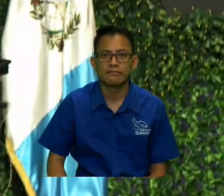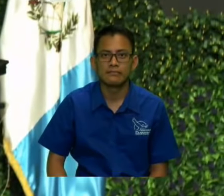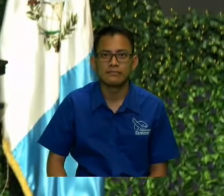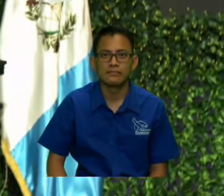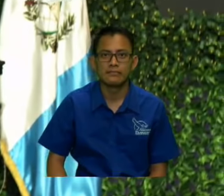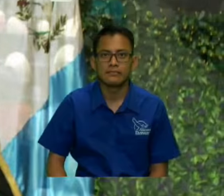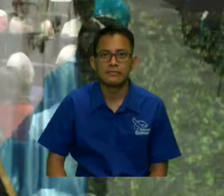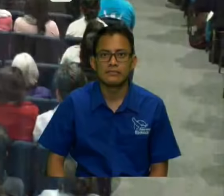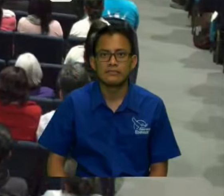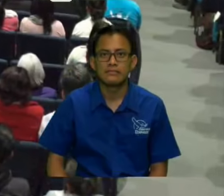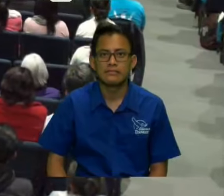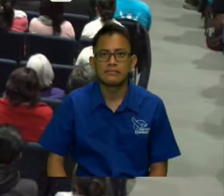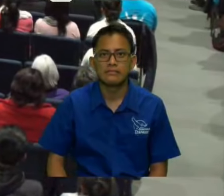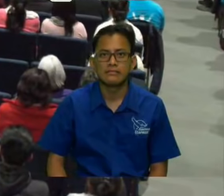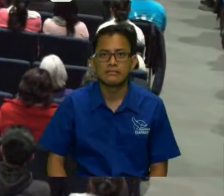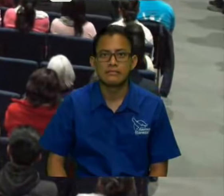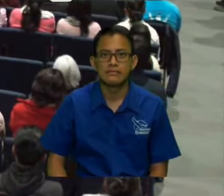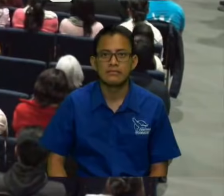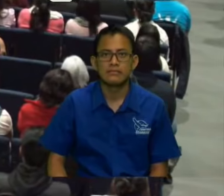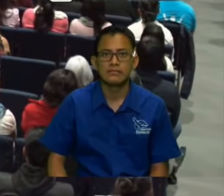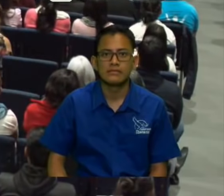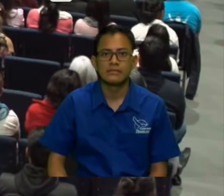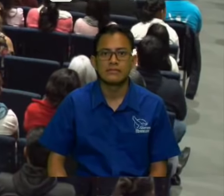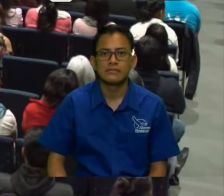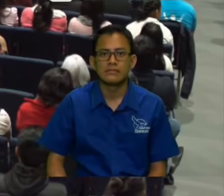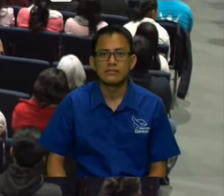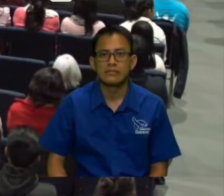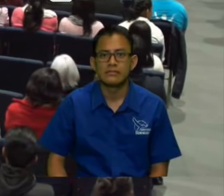A la cuenta de 3 usted va a gritar su milagro.